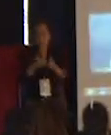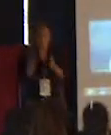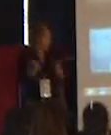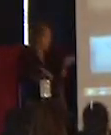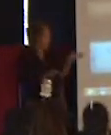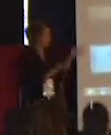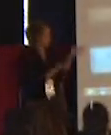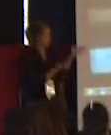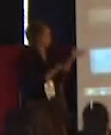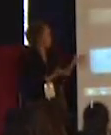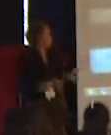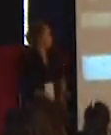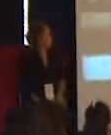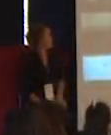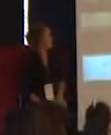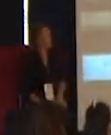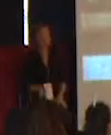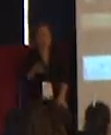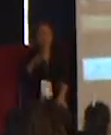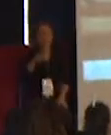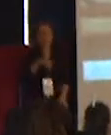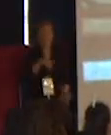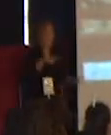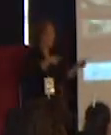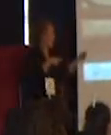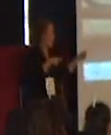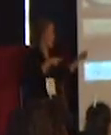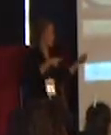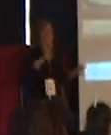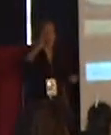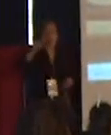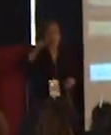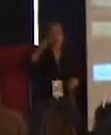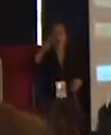Álvarez. No se llama, siga,